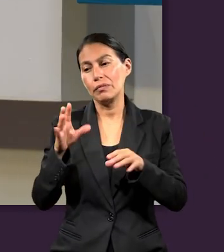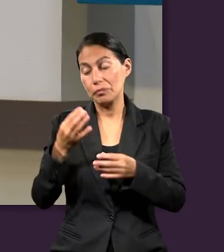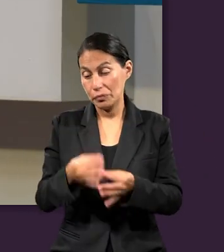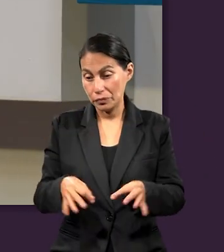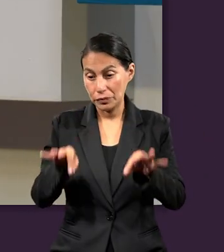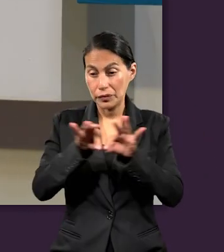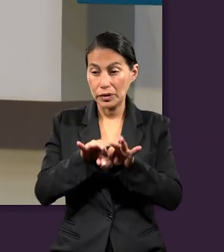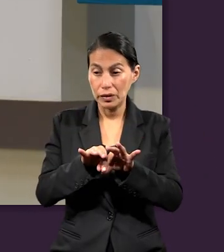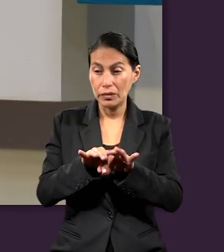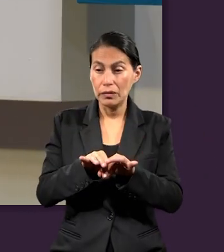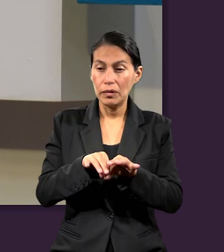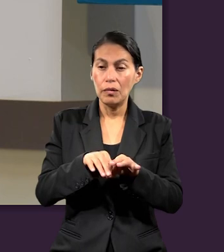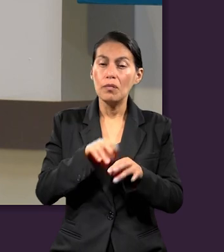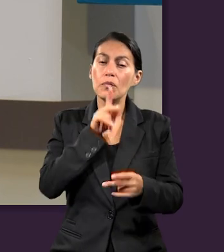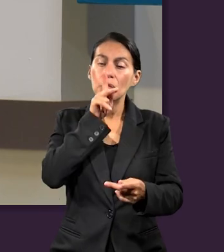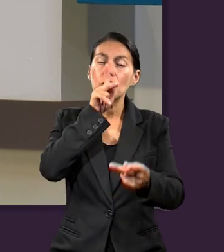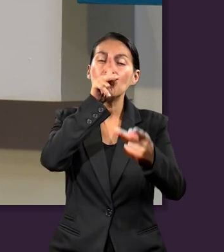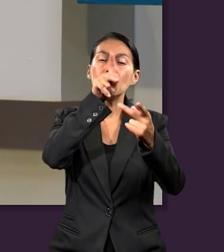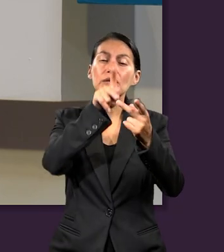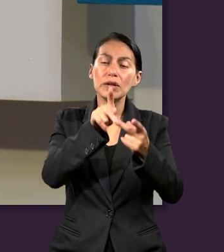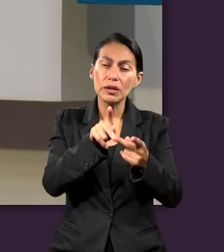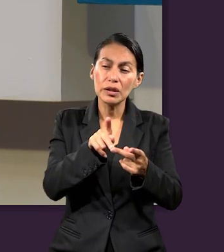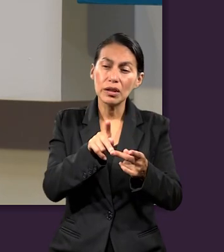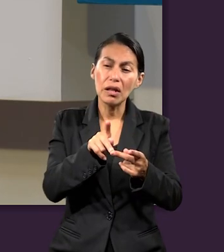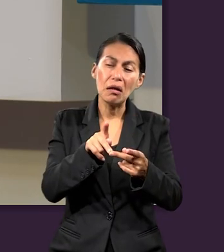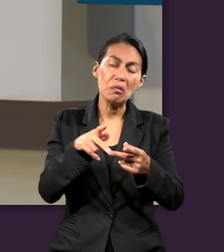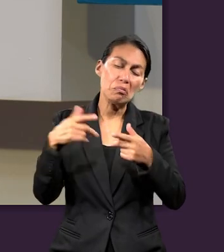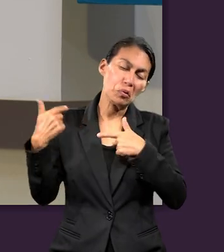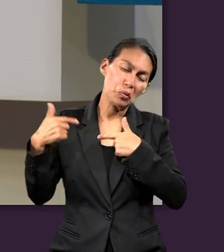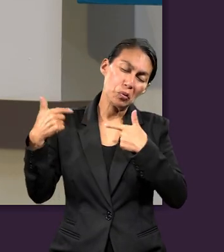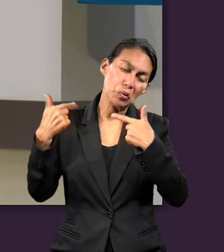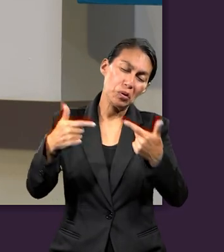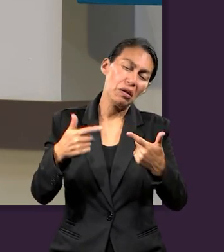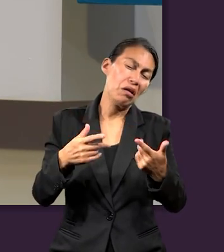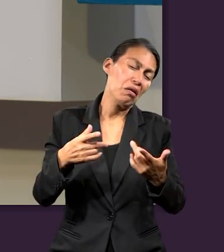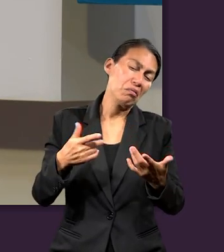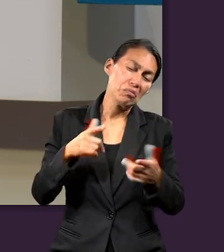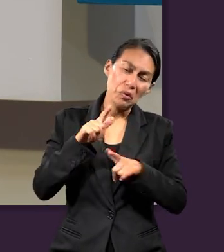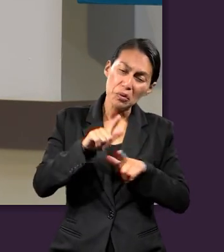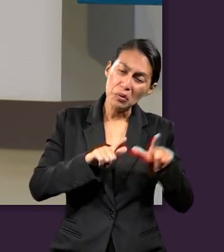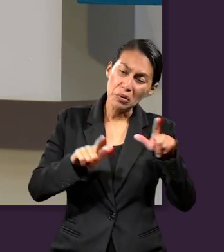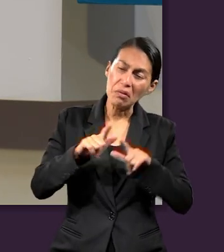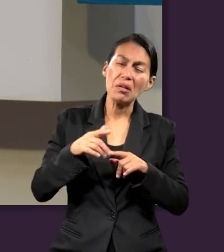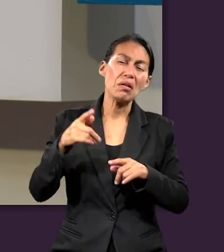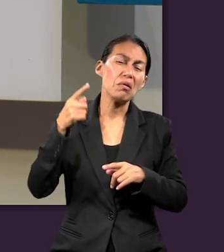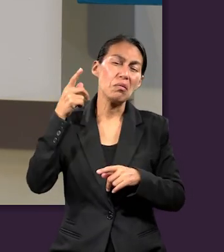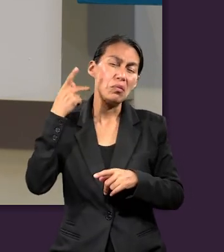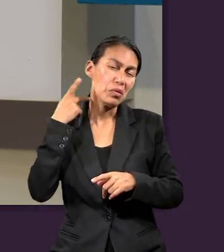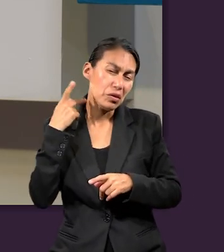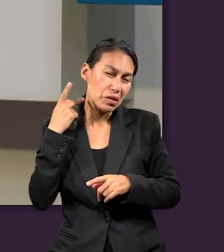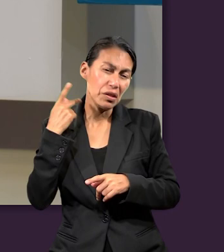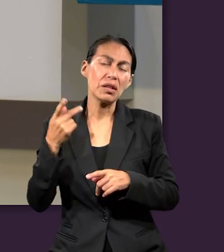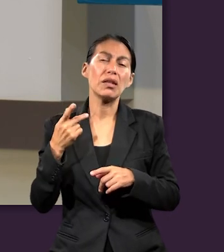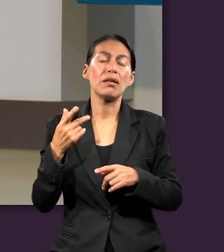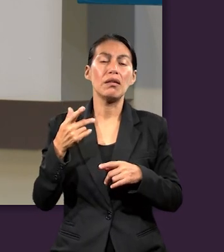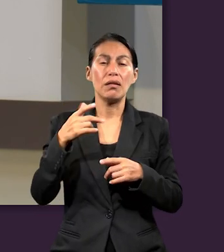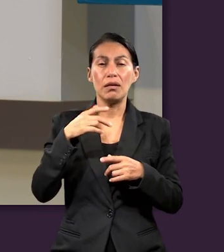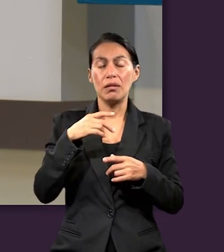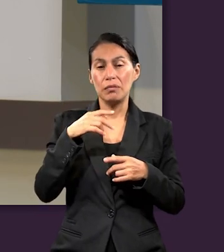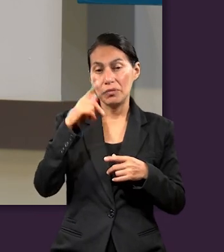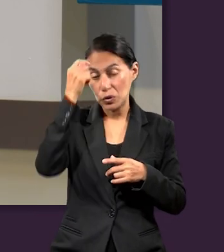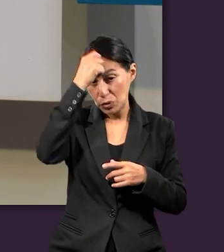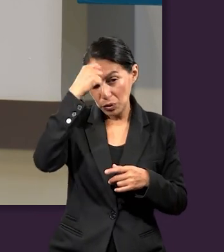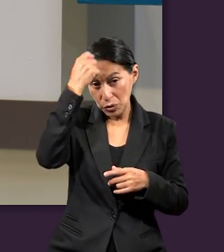profecía tiene que ver con toda la vida se relaciona con la historia con la geografía con la política con la teología